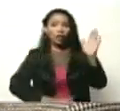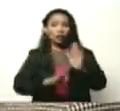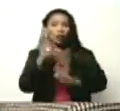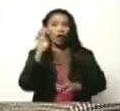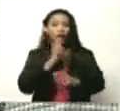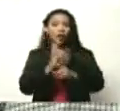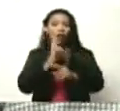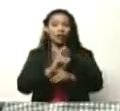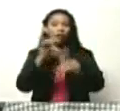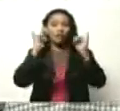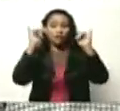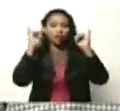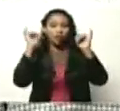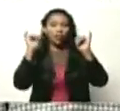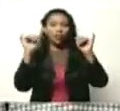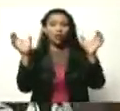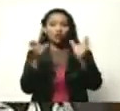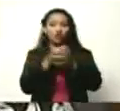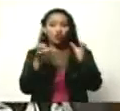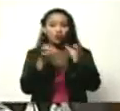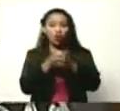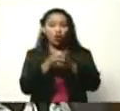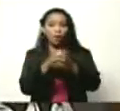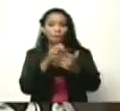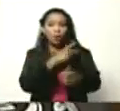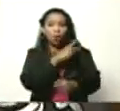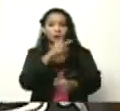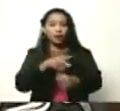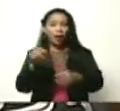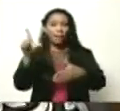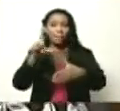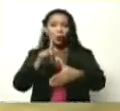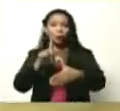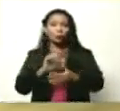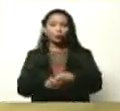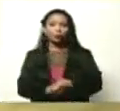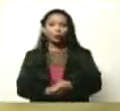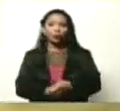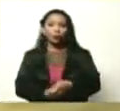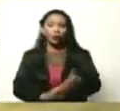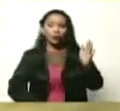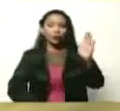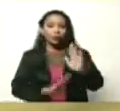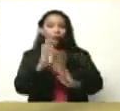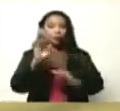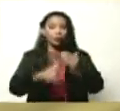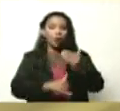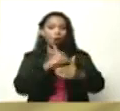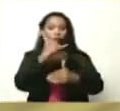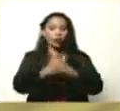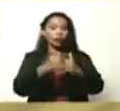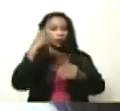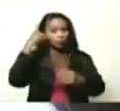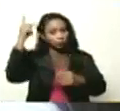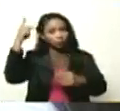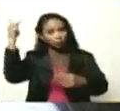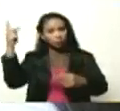de festivales de masas de poesía en América Latina, desarrollar proyectos pedagógicos